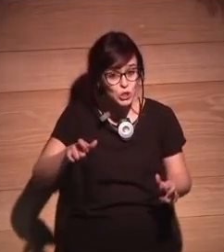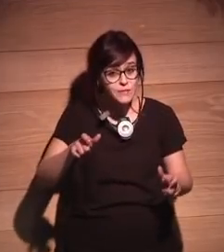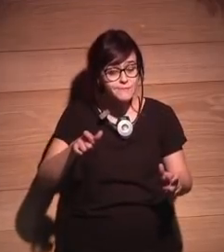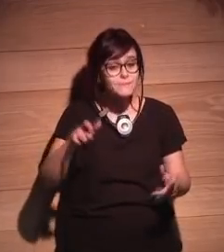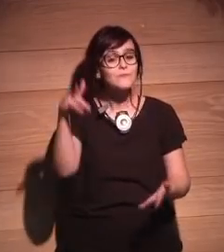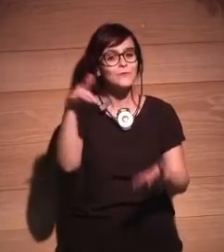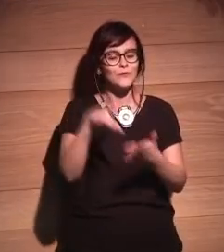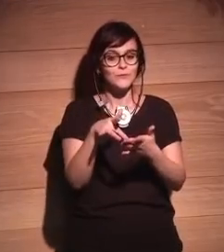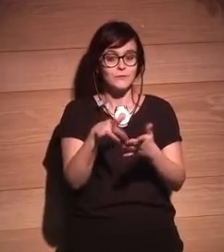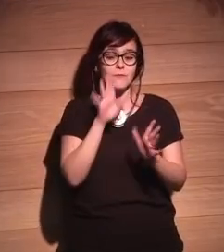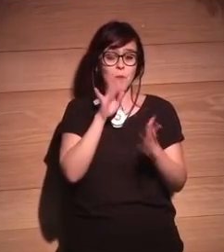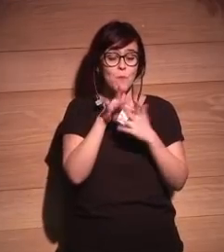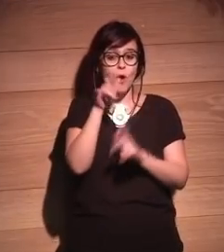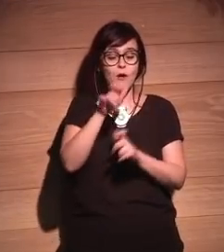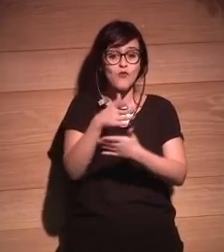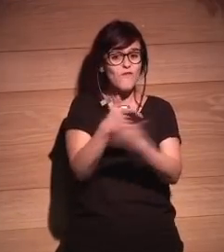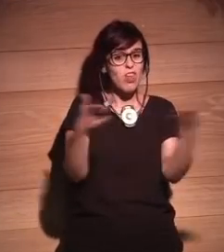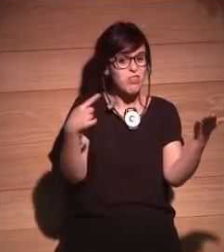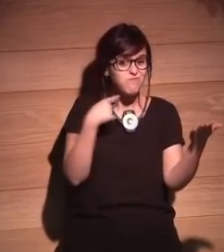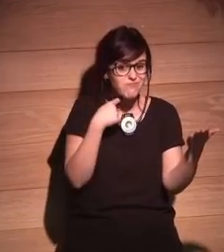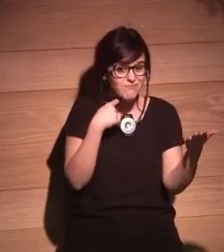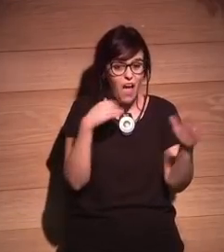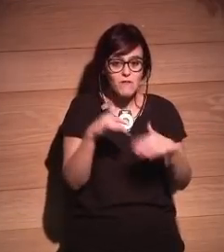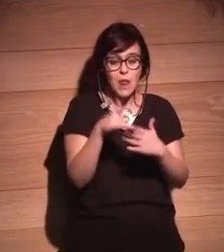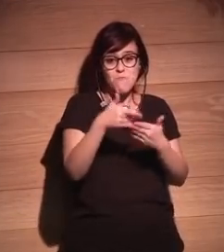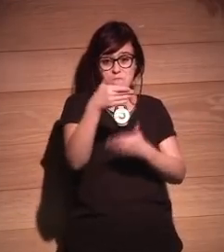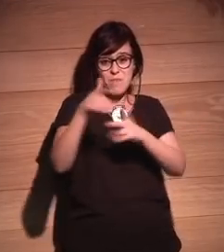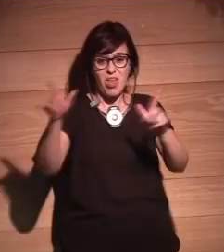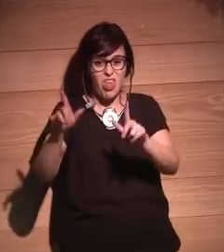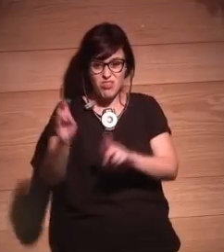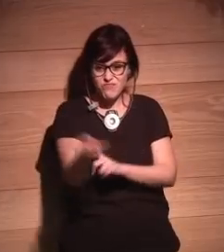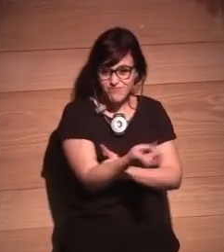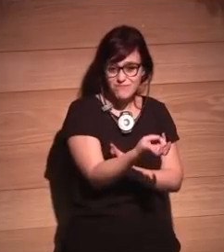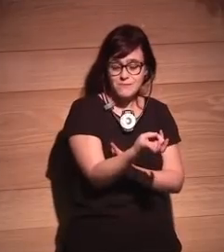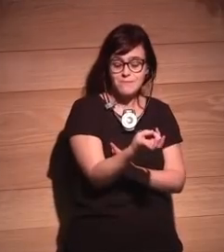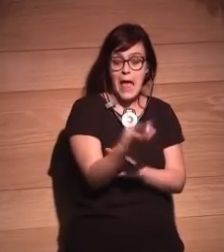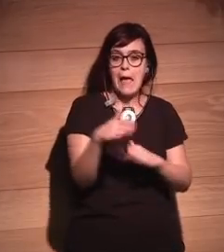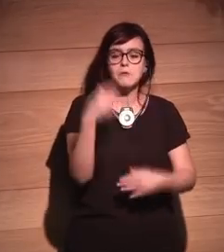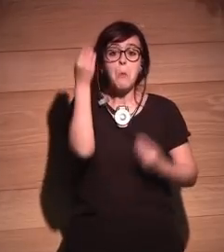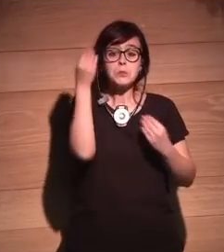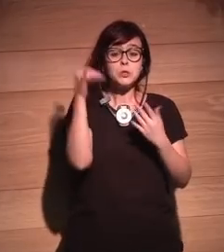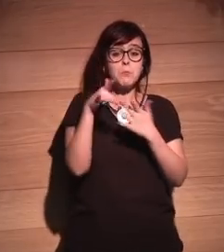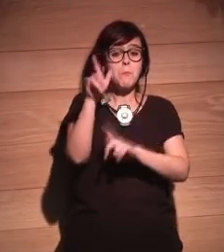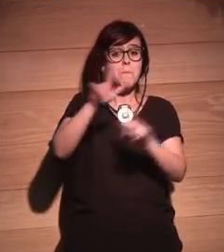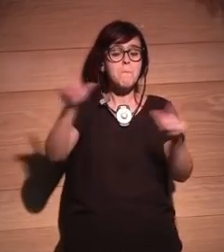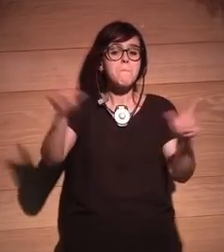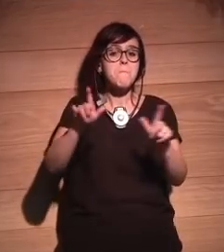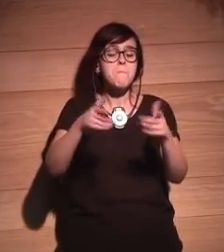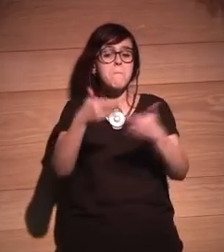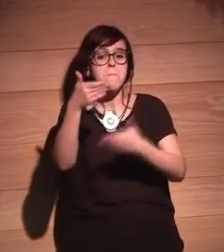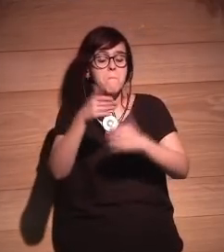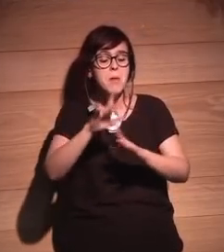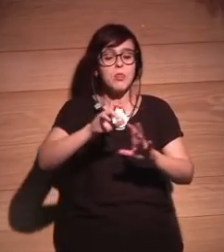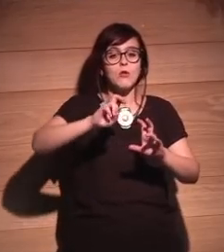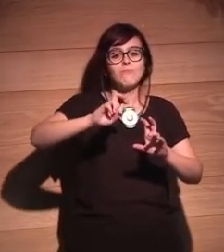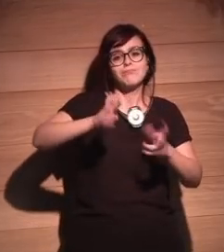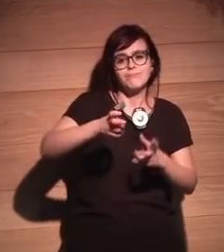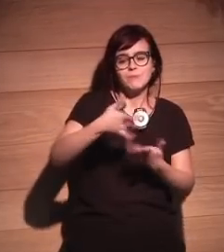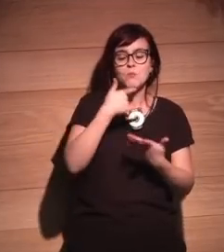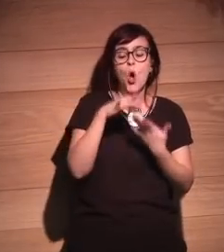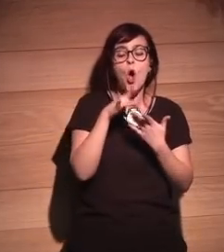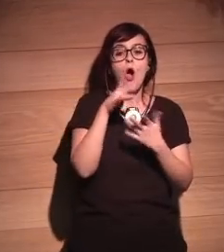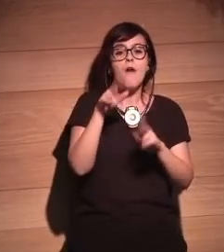personas que han perdido confianza en los medios piensan, bueno, no confío en los medios porque están comprados